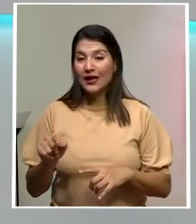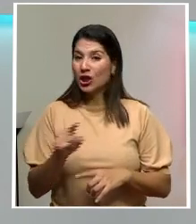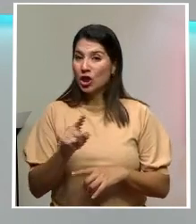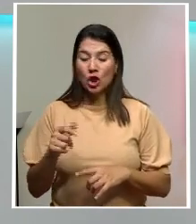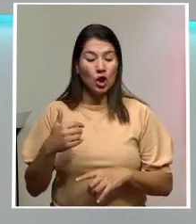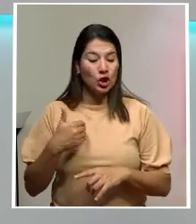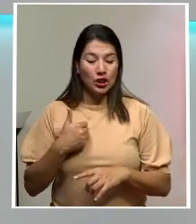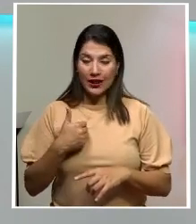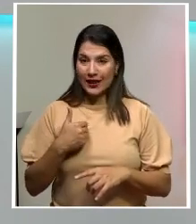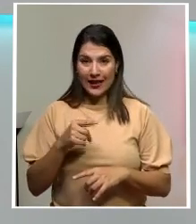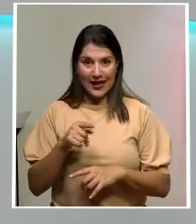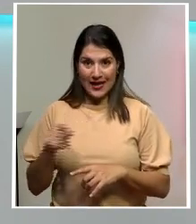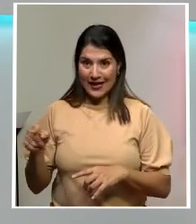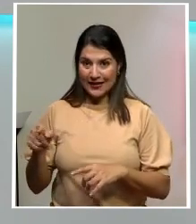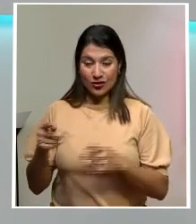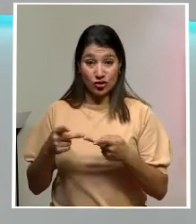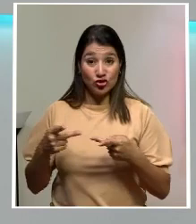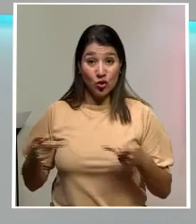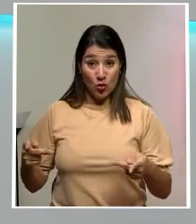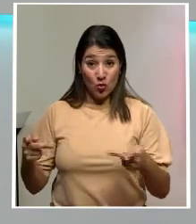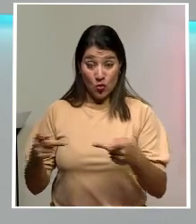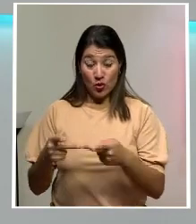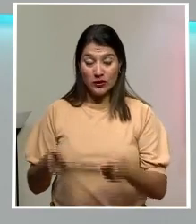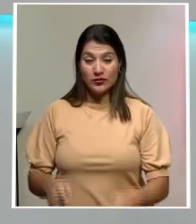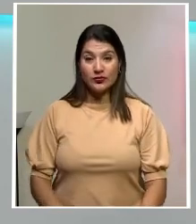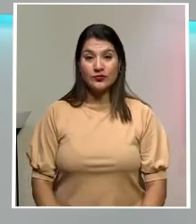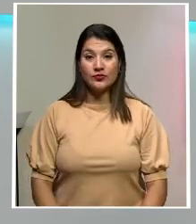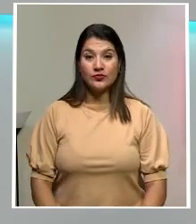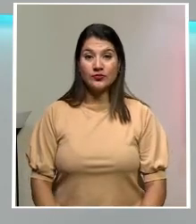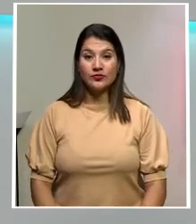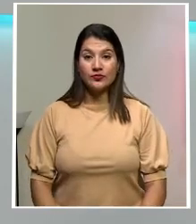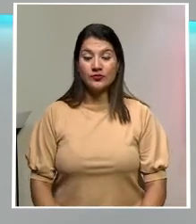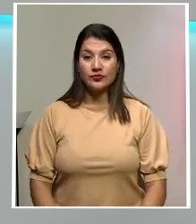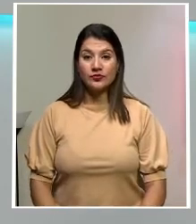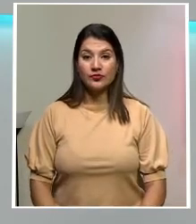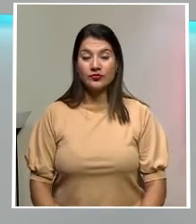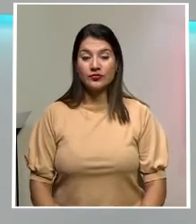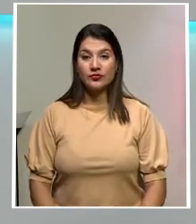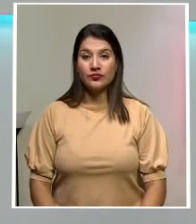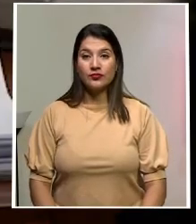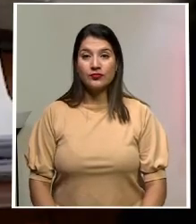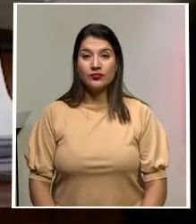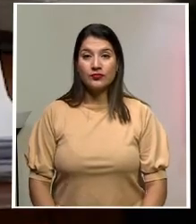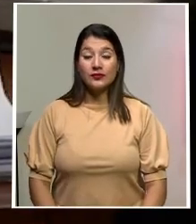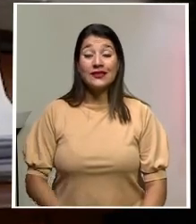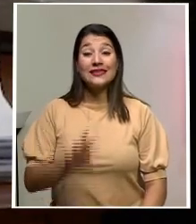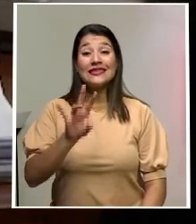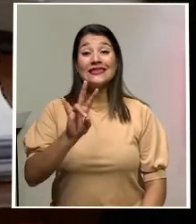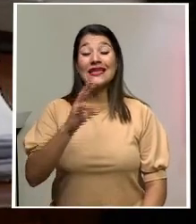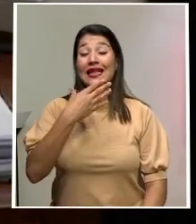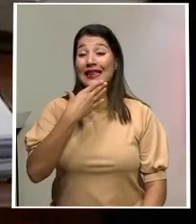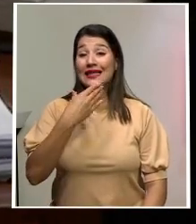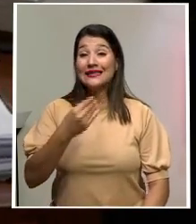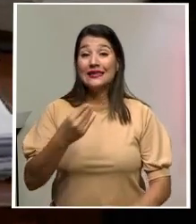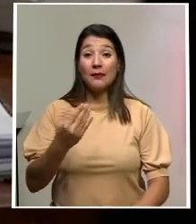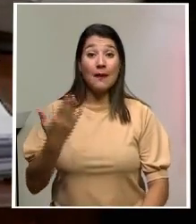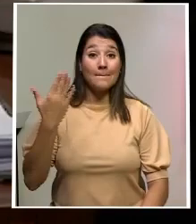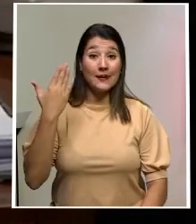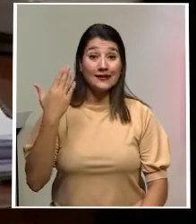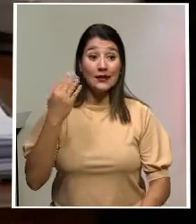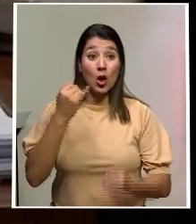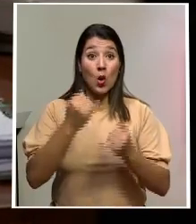esos puestos que se nombran en la Asamblea Legislativa. El 7 de diciembre pasado fue el